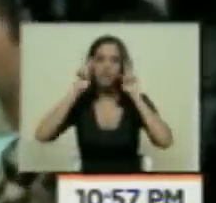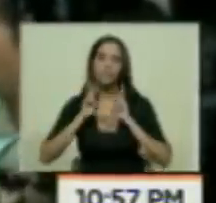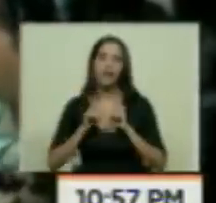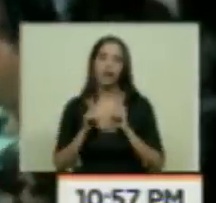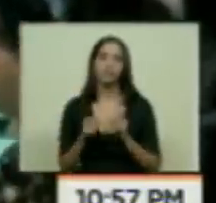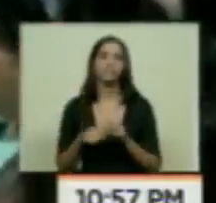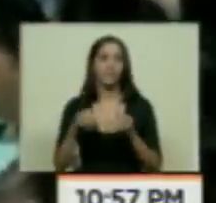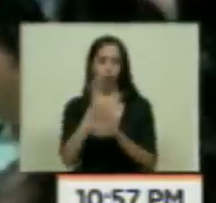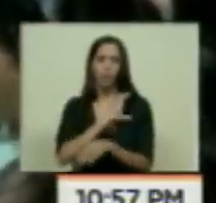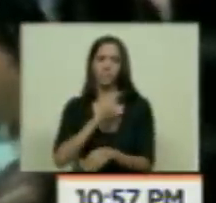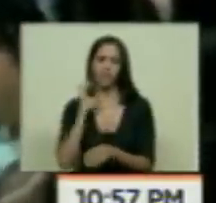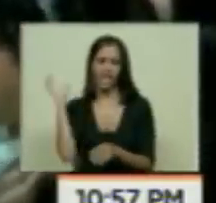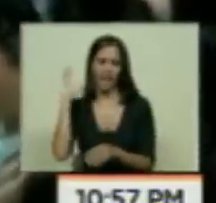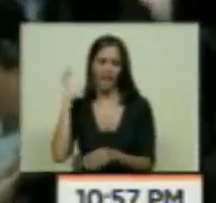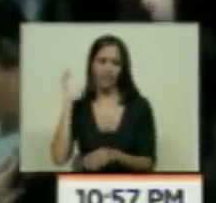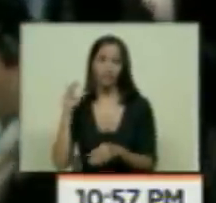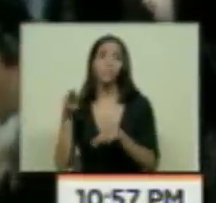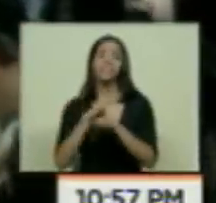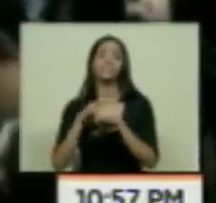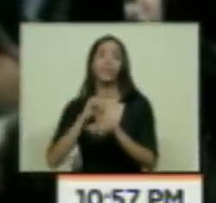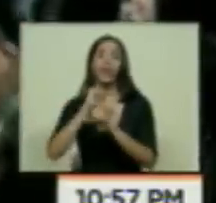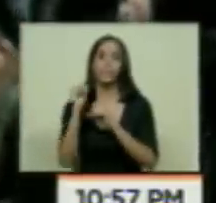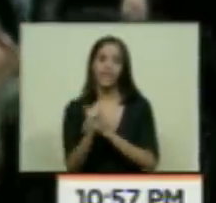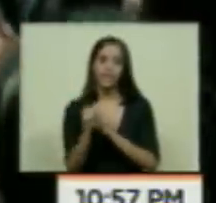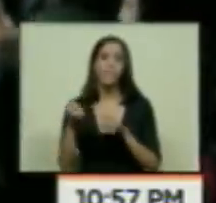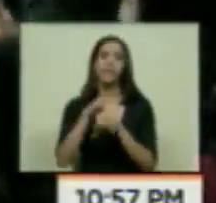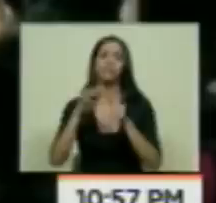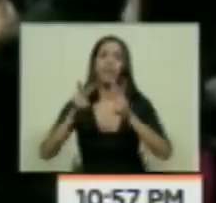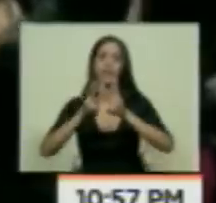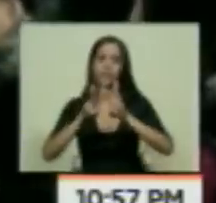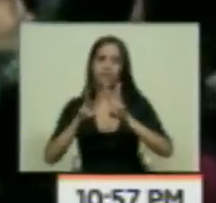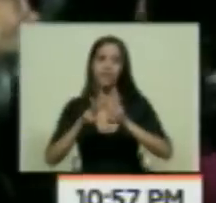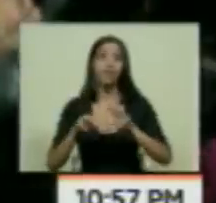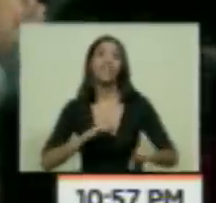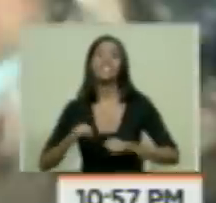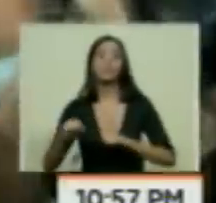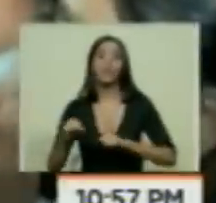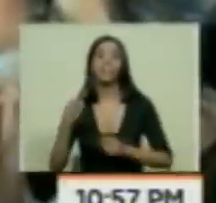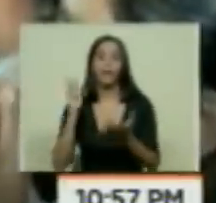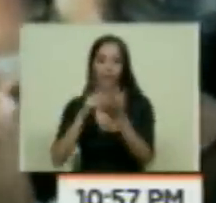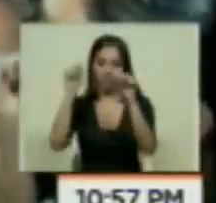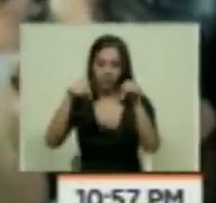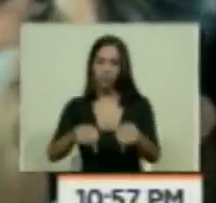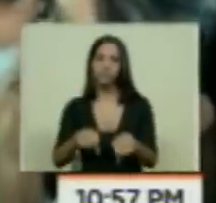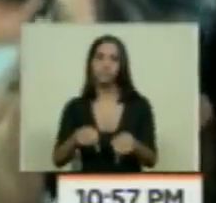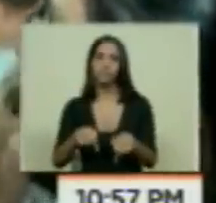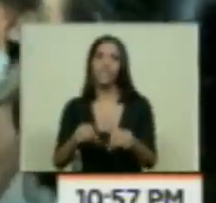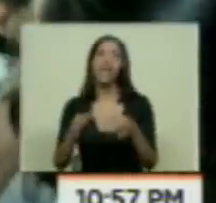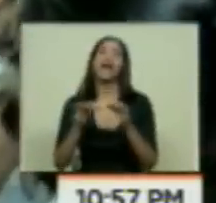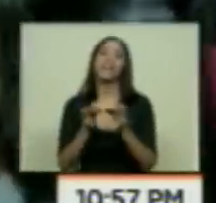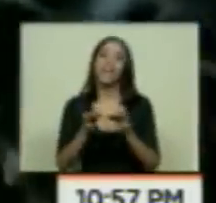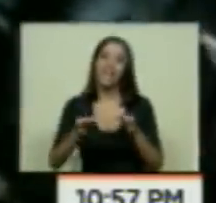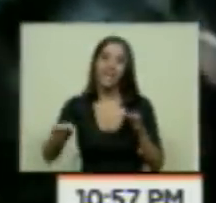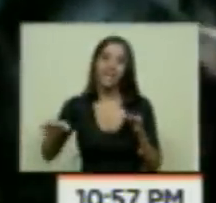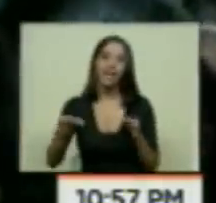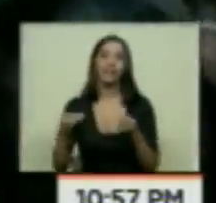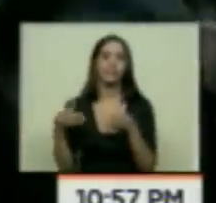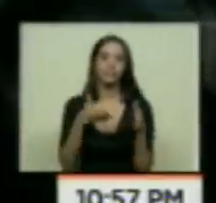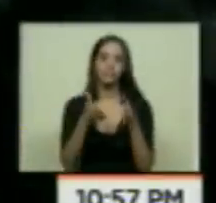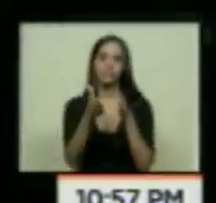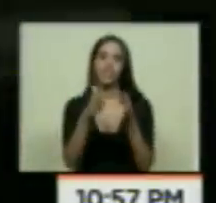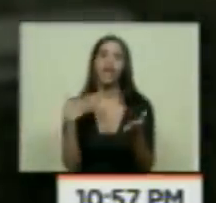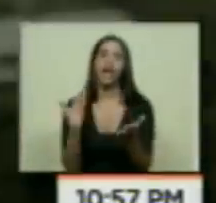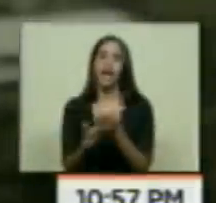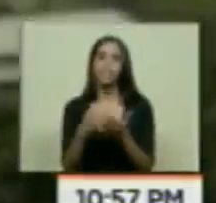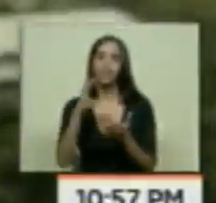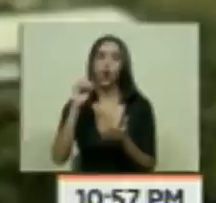viene mañana de Caracas, el ministro del Ambiente, el ministro de la Vivienda, del Orden, que se muevan también hasta acá. Hay que alargar la ruta logística hasta Cocoyar.